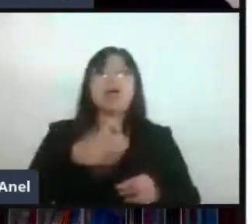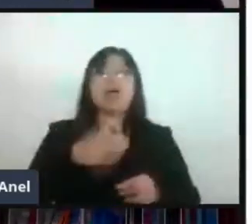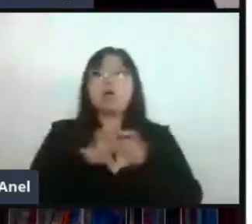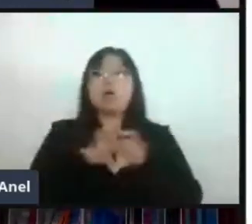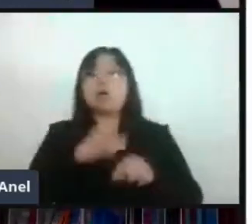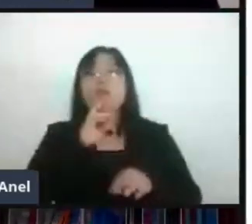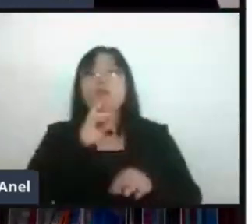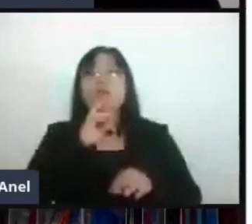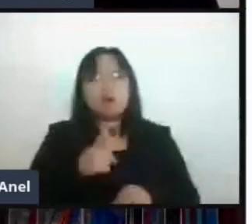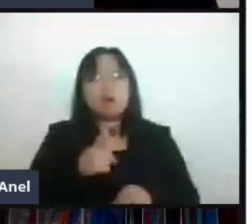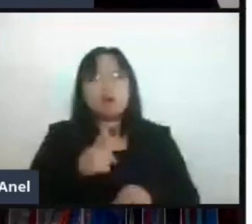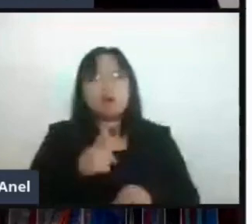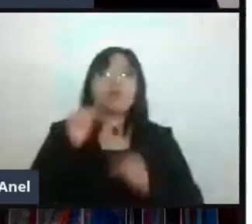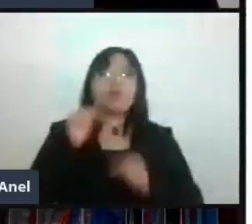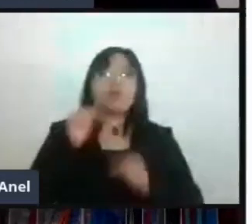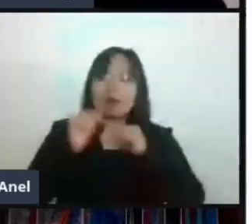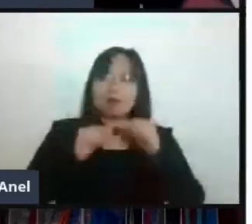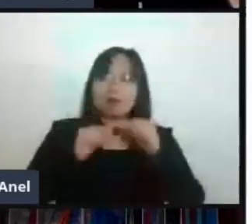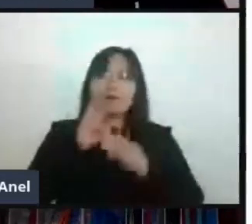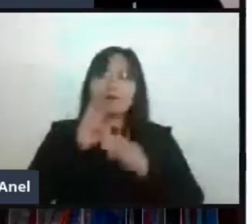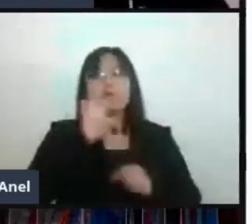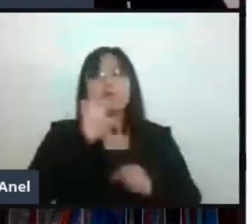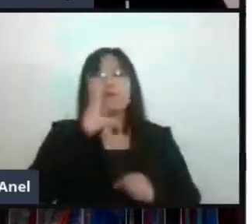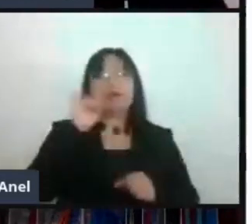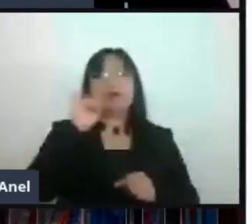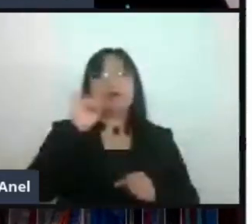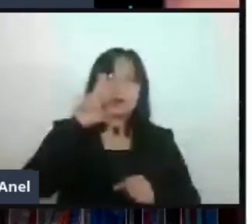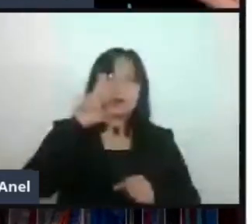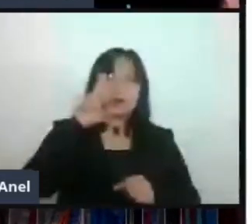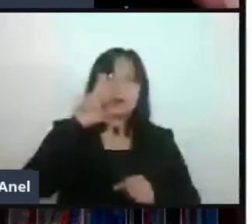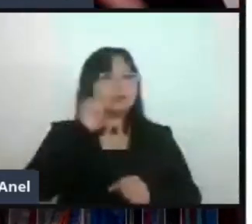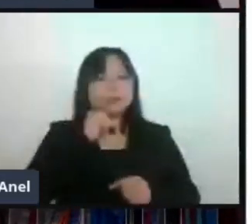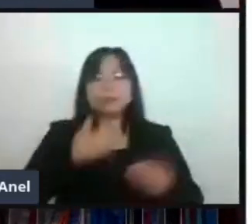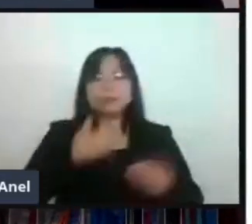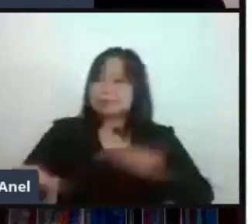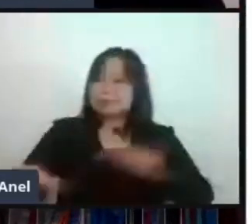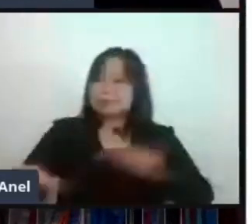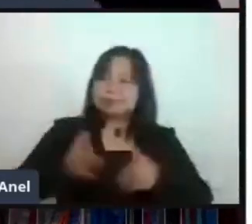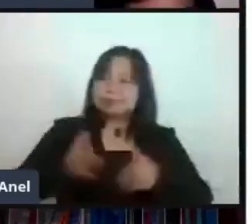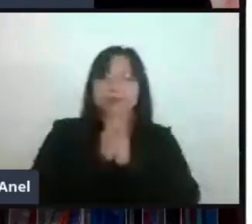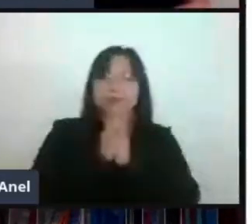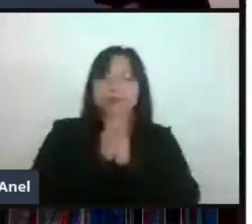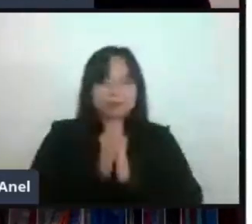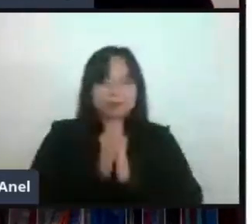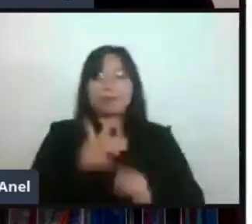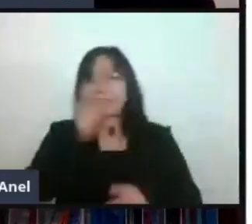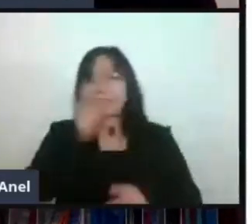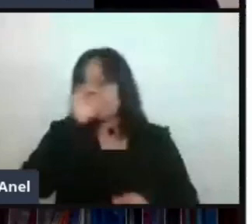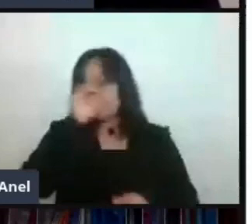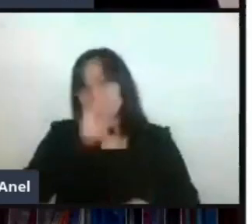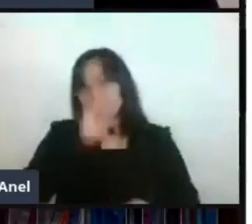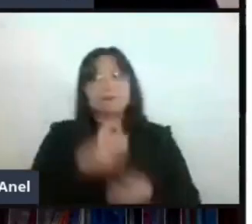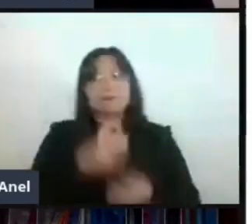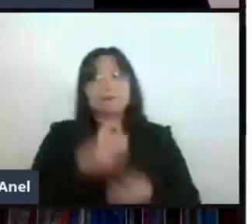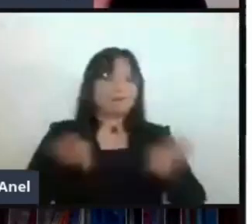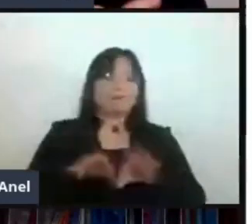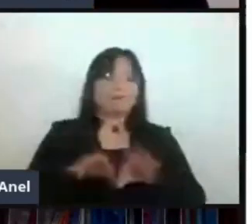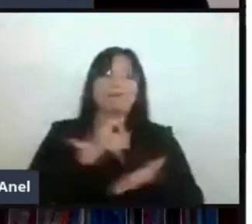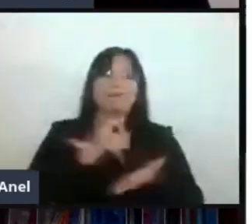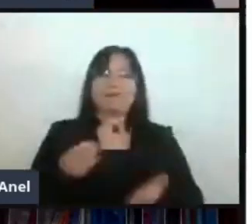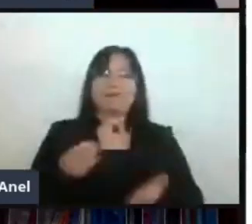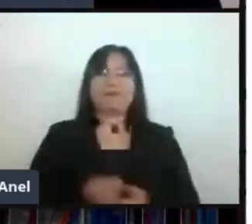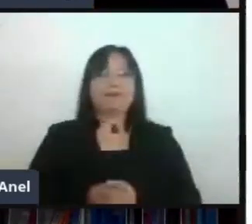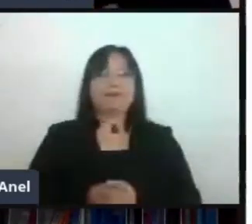un punto siempre importante, ¿no? Los comentarios, su retroalimentación de cómo mejoramos. Entonces, los invitamos a contestar a esta breve